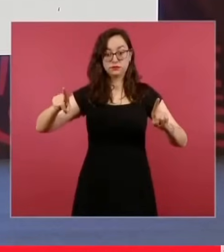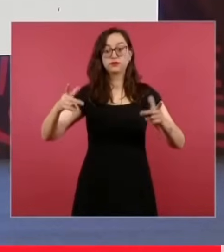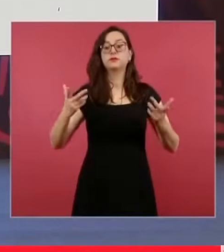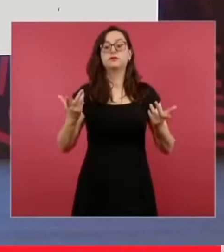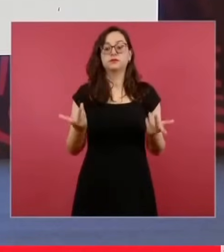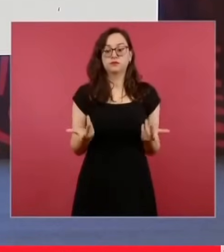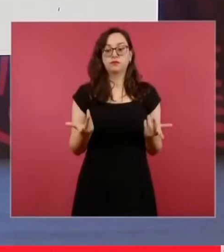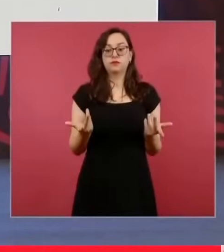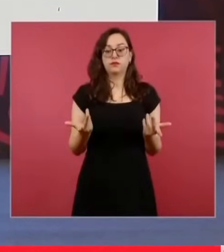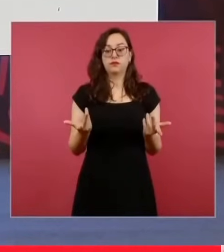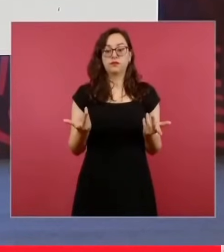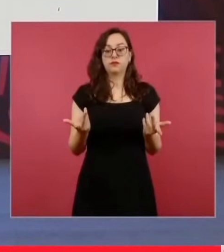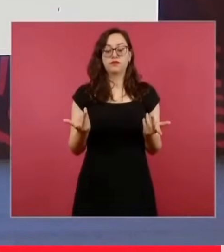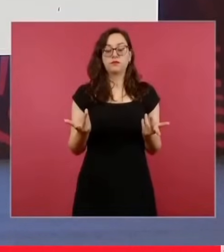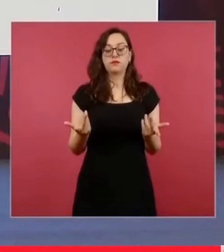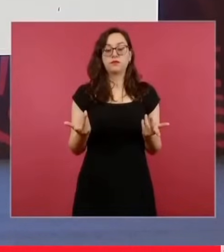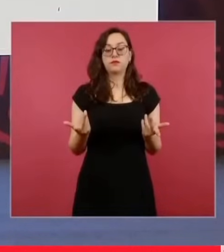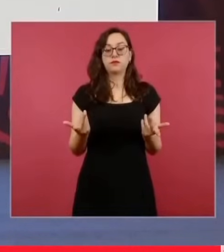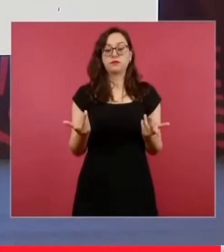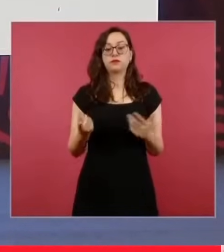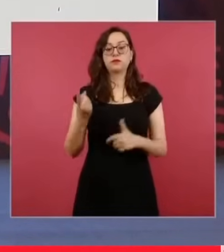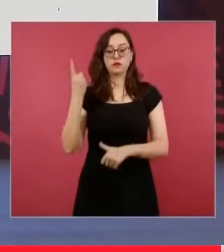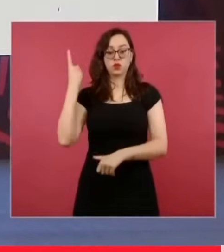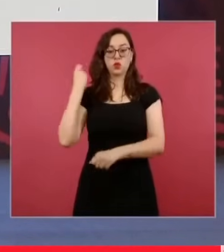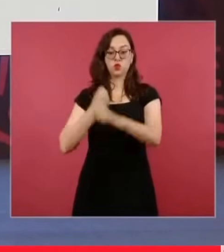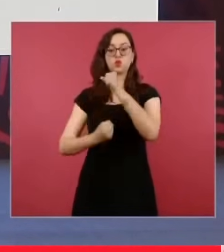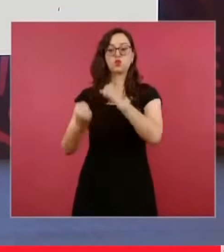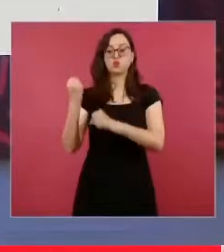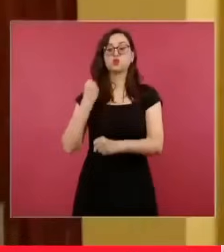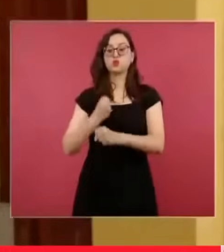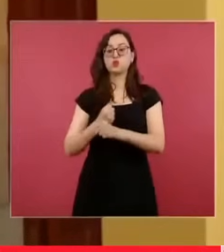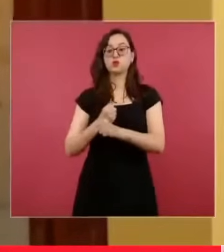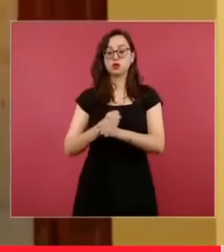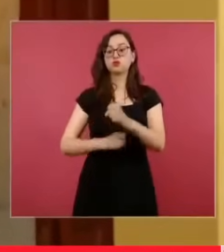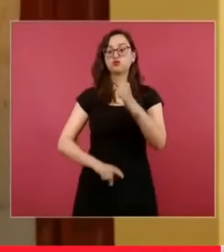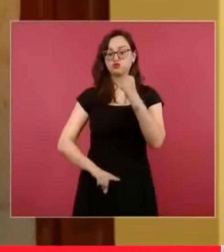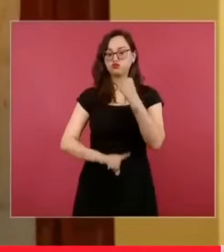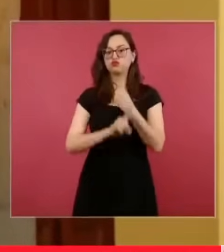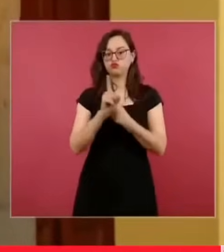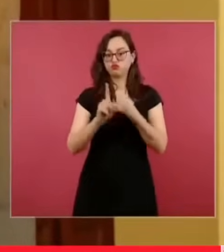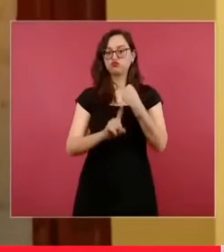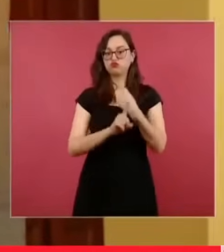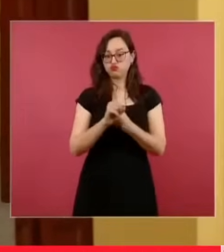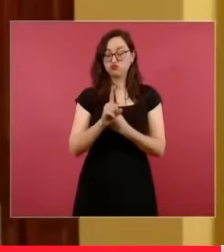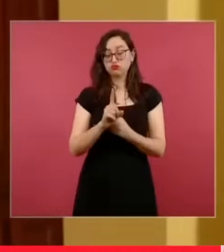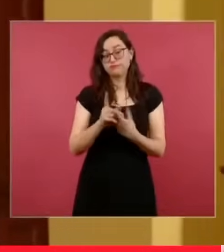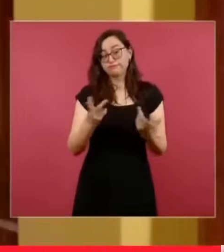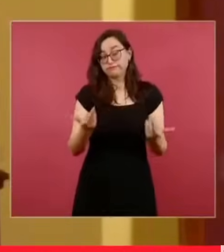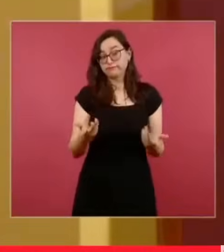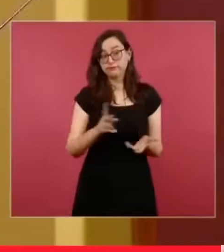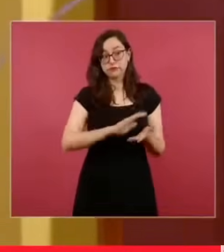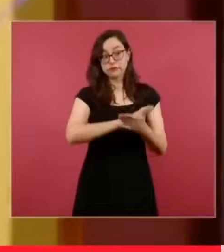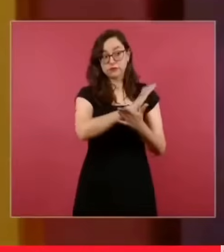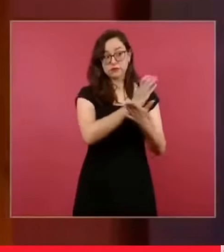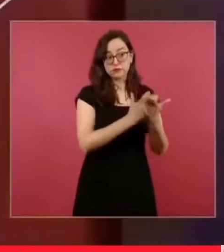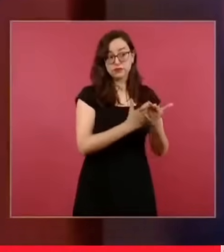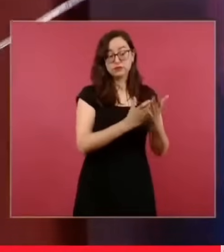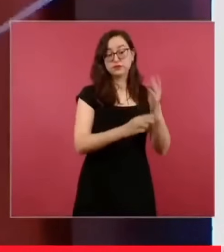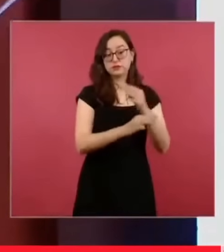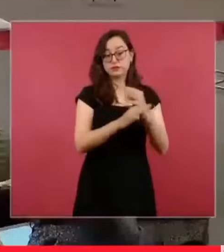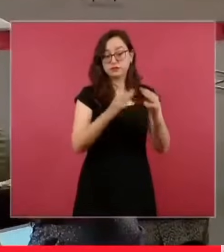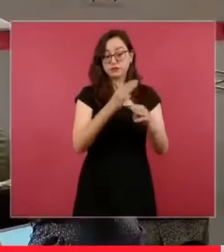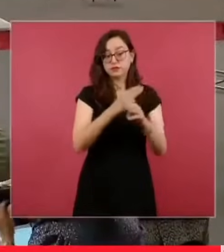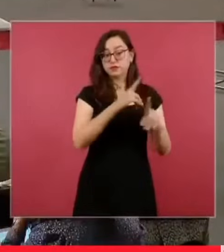Sobre todo tuvimos problemas el año pasado con el pago a proveedores, eso es conocido. Bueno, este